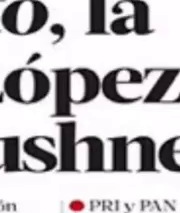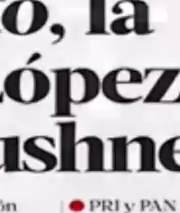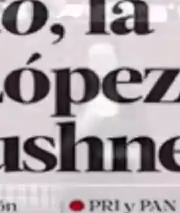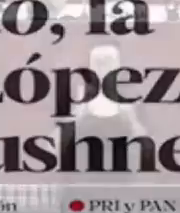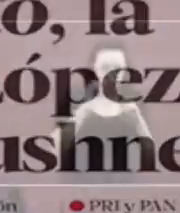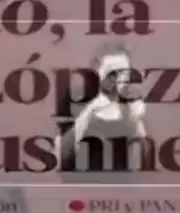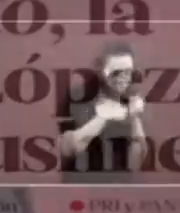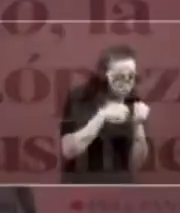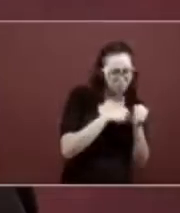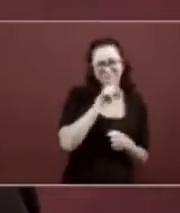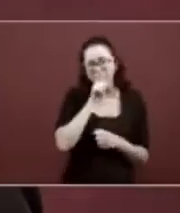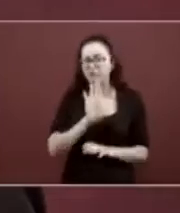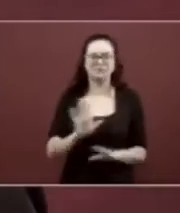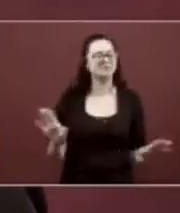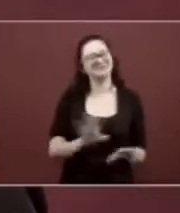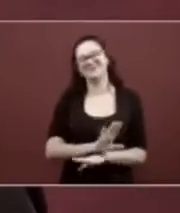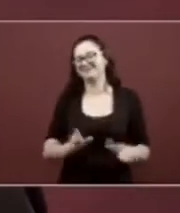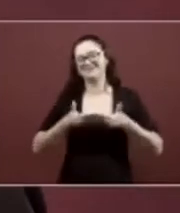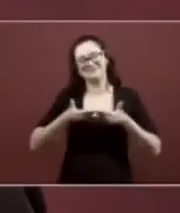oscurito, fue público.